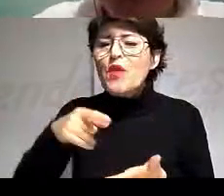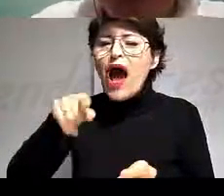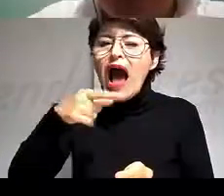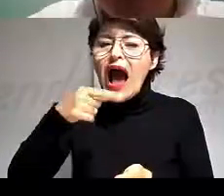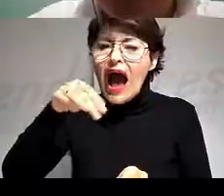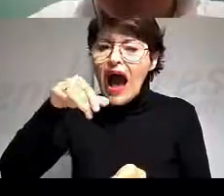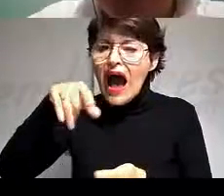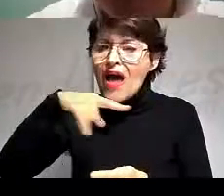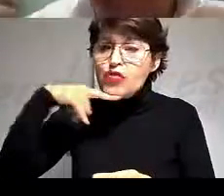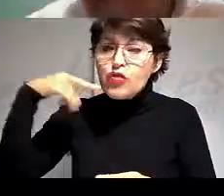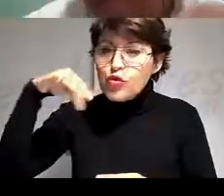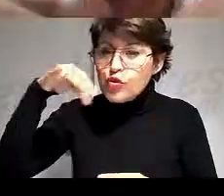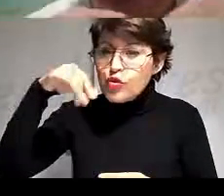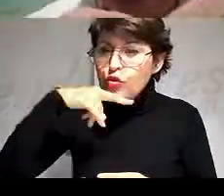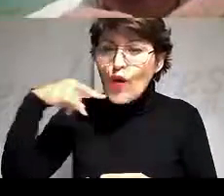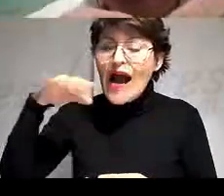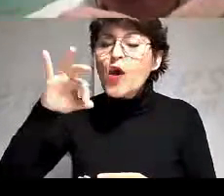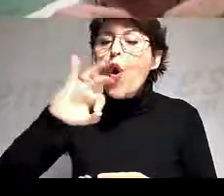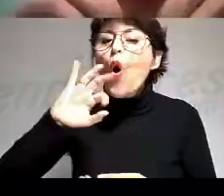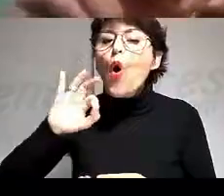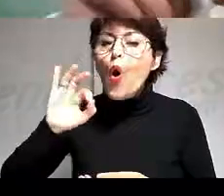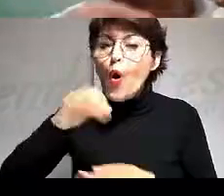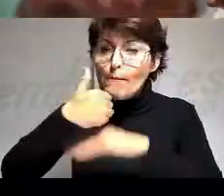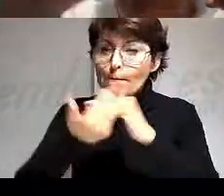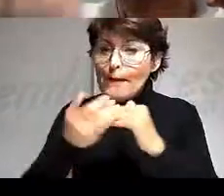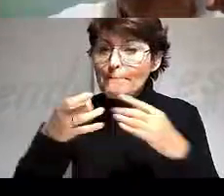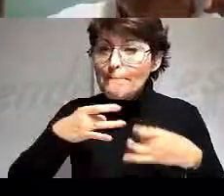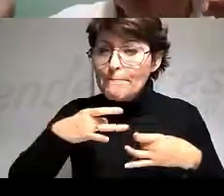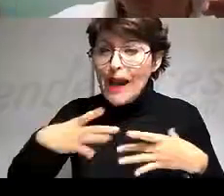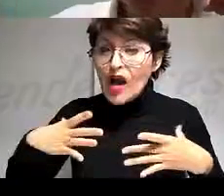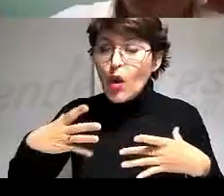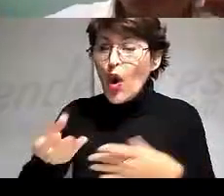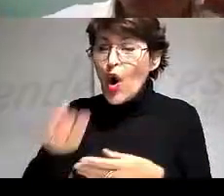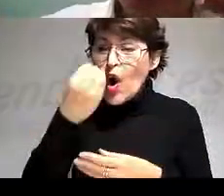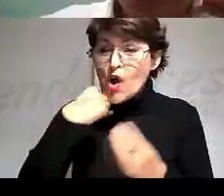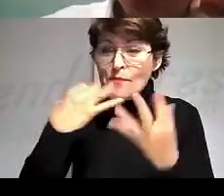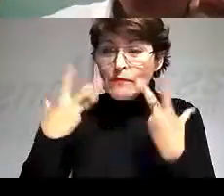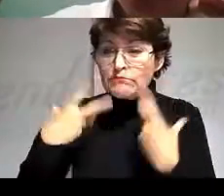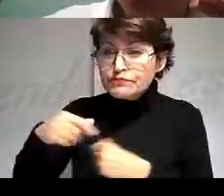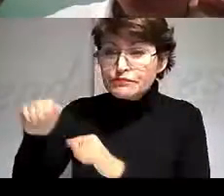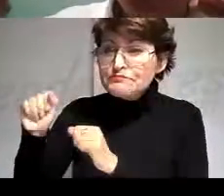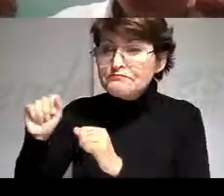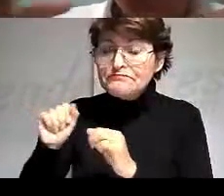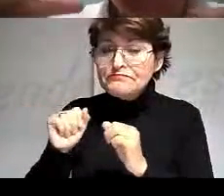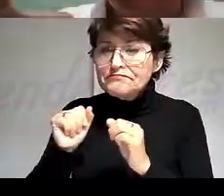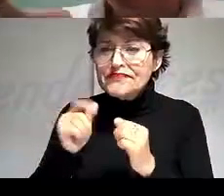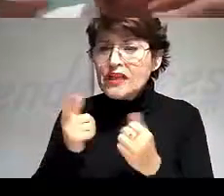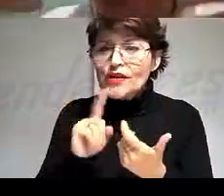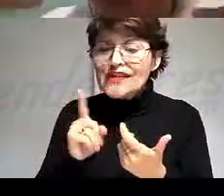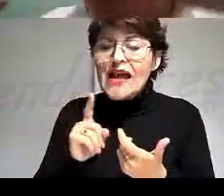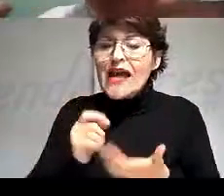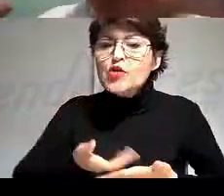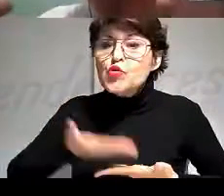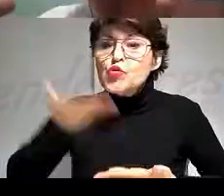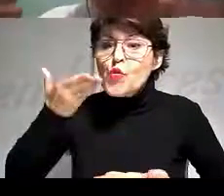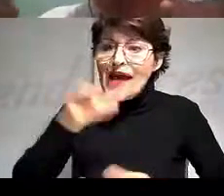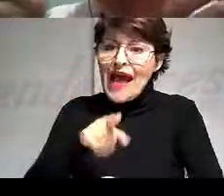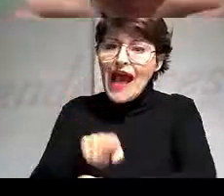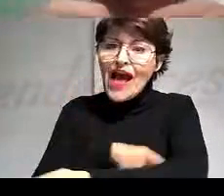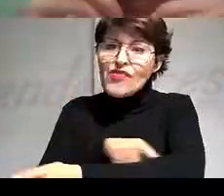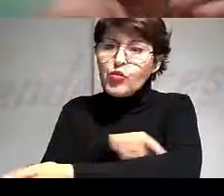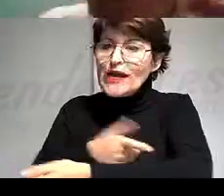ejemplo, o el pan blanco, que rápidamente a la que llegan a la sangre hay una descarga de insulina porque detecta que prácticamente es